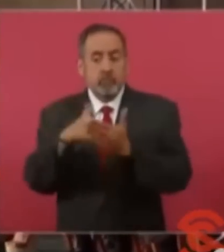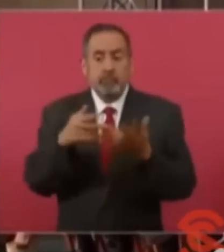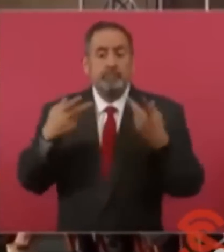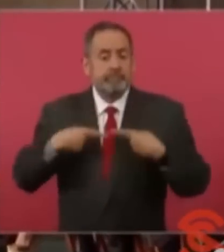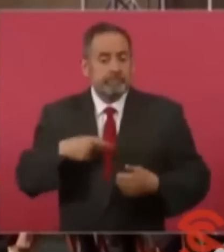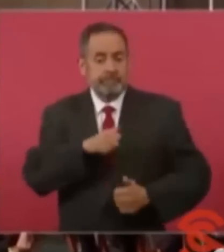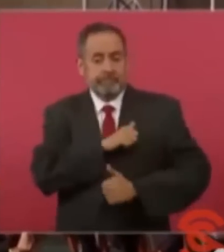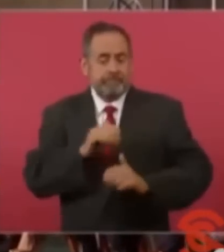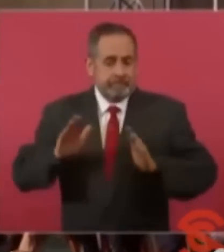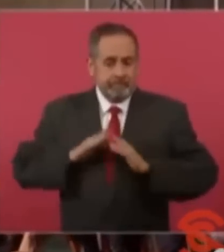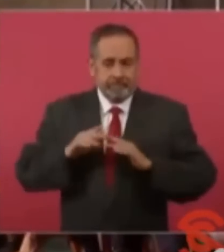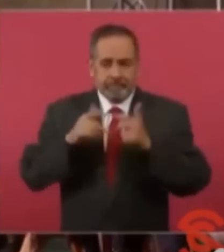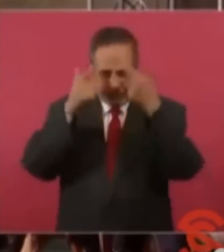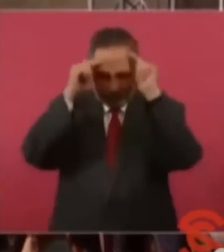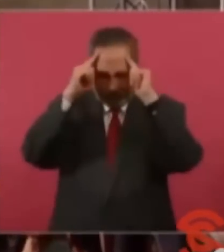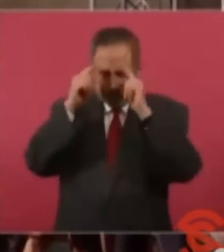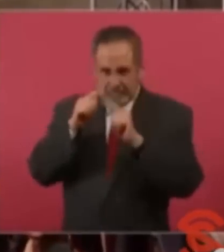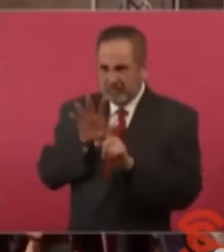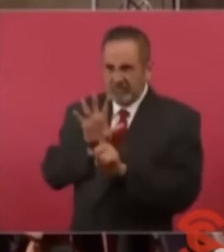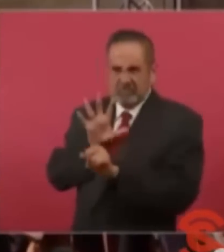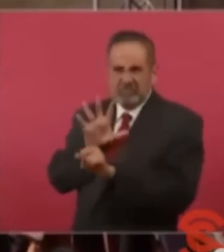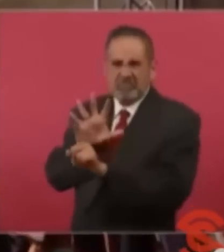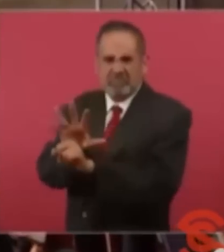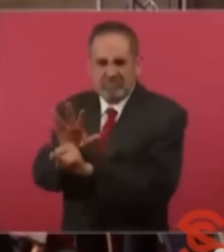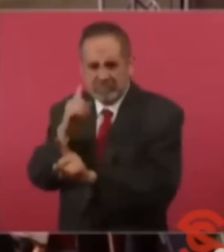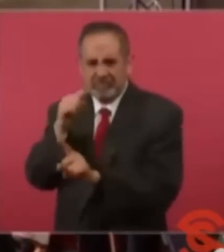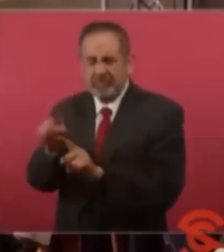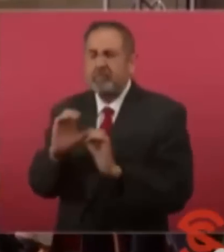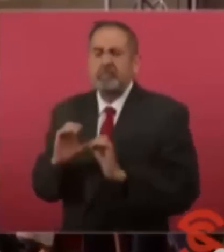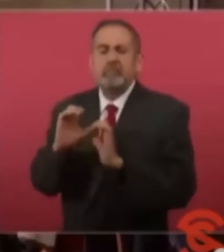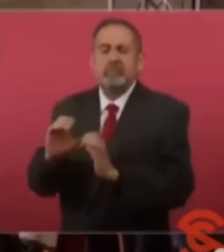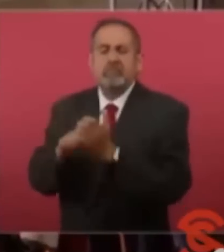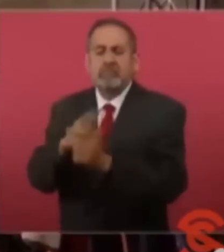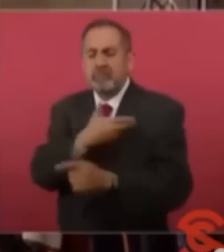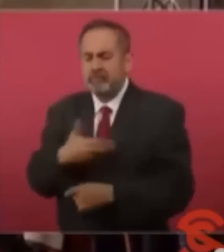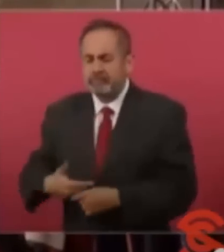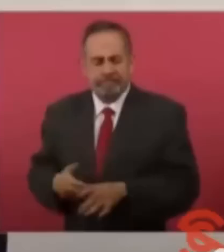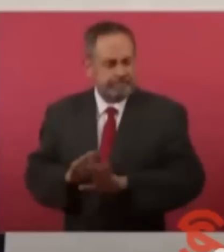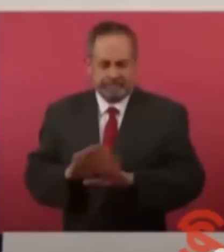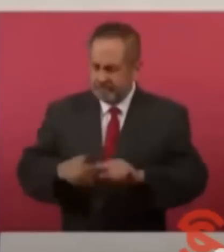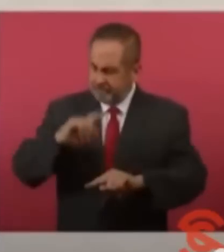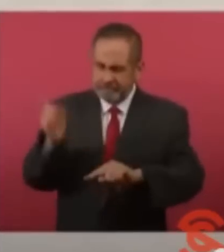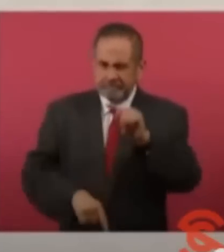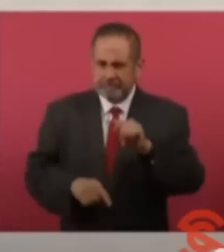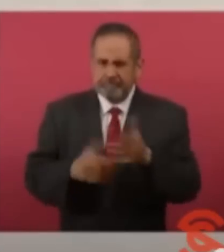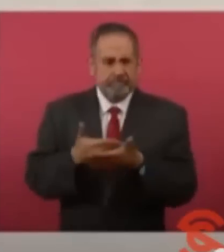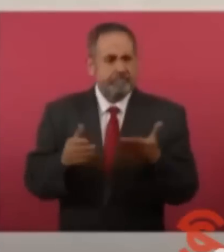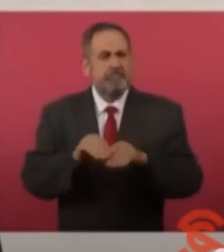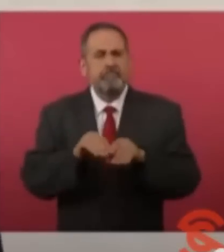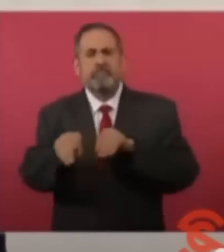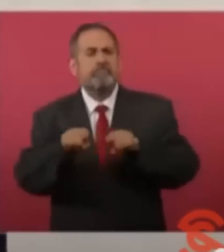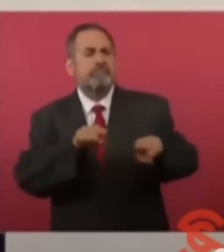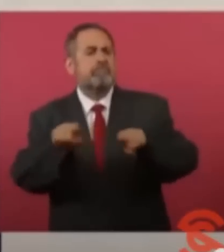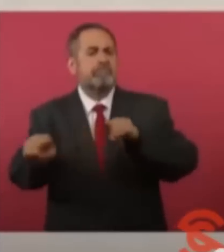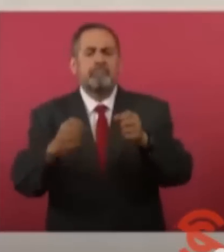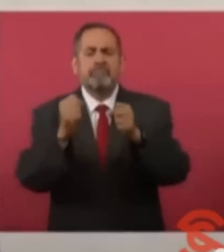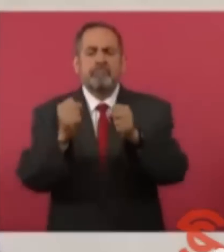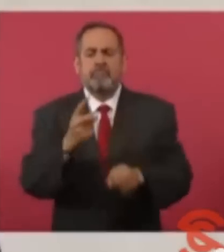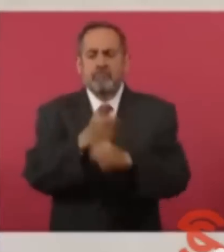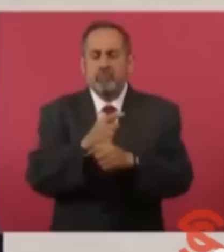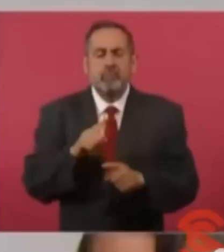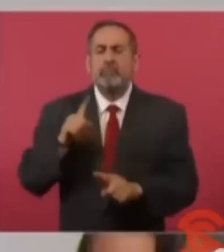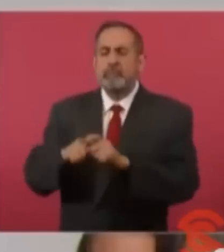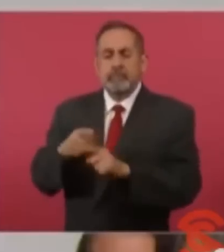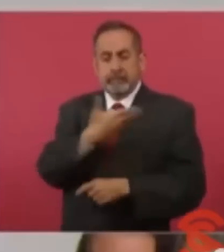y la Marina que cuidaban al presidente ahora están asignados a labores de seguridad pública. Al